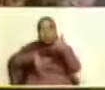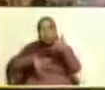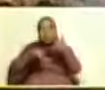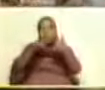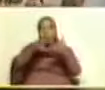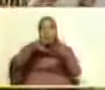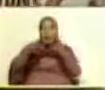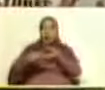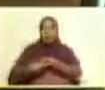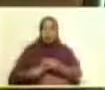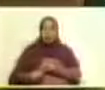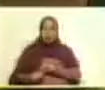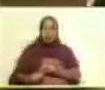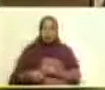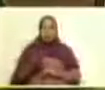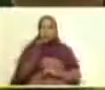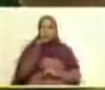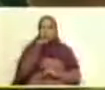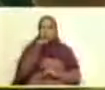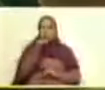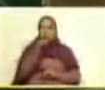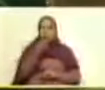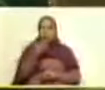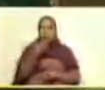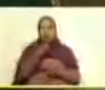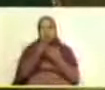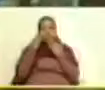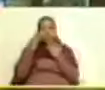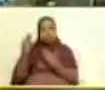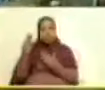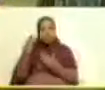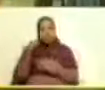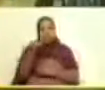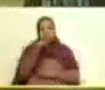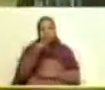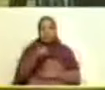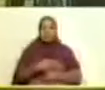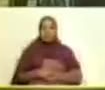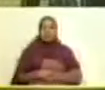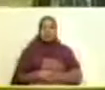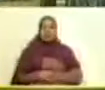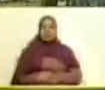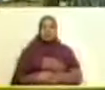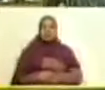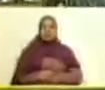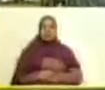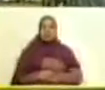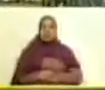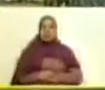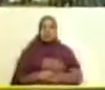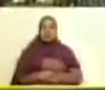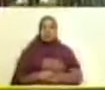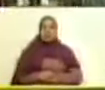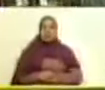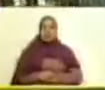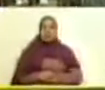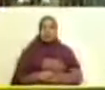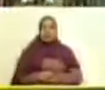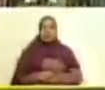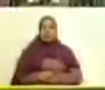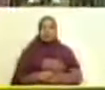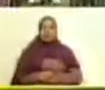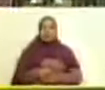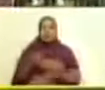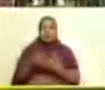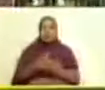abarca lo que plantea la inserción y liderazgo de Venezuela en una nueva configuración mundial y